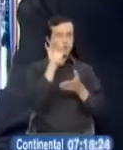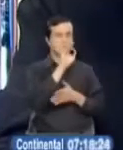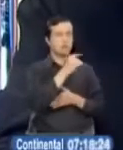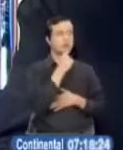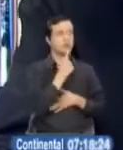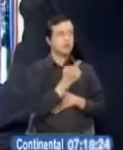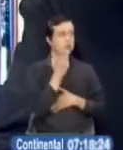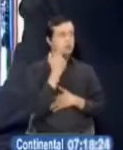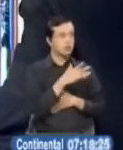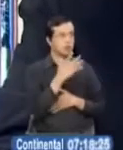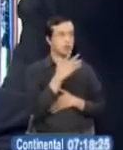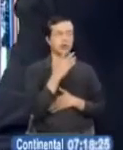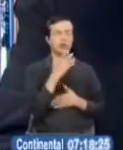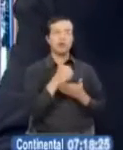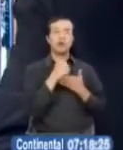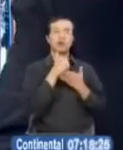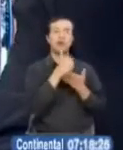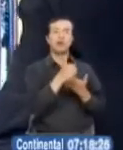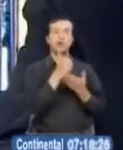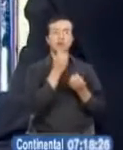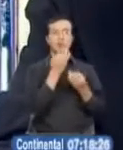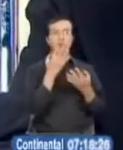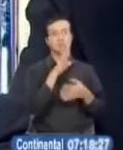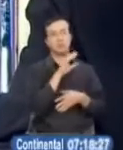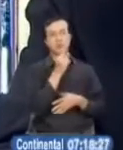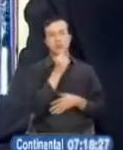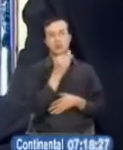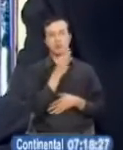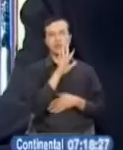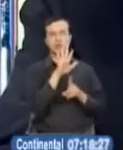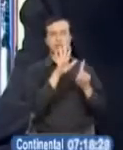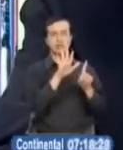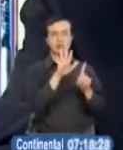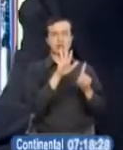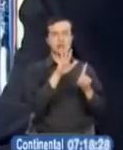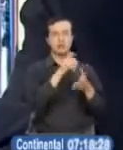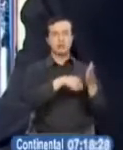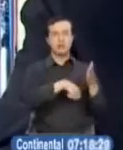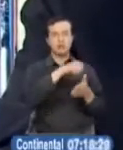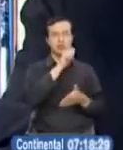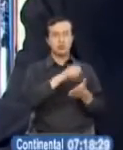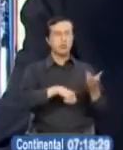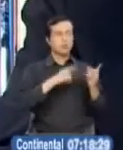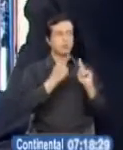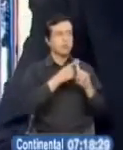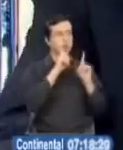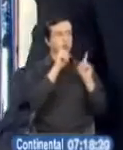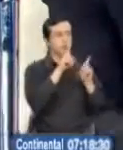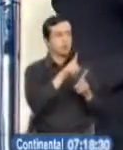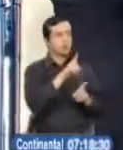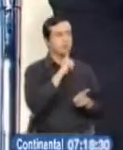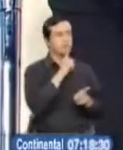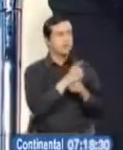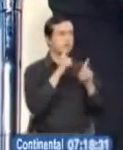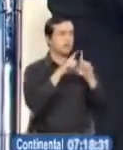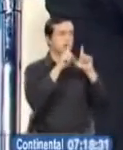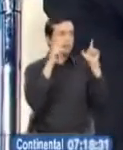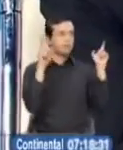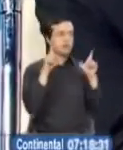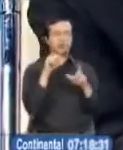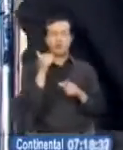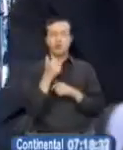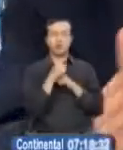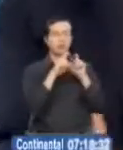ha sido beneficiada con más o menos 6 contratos. La primera pregunta es, ¿cómo una empresa